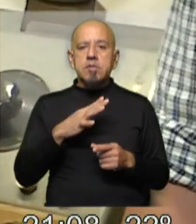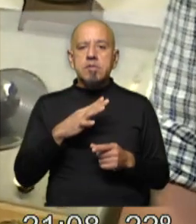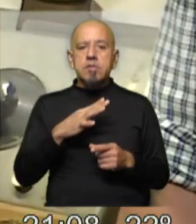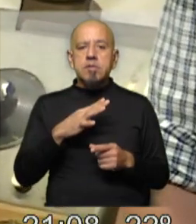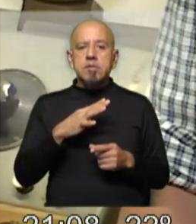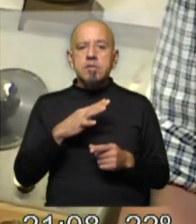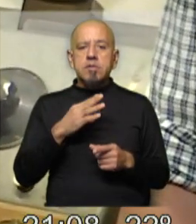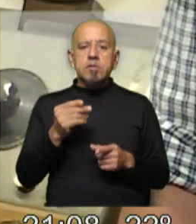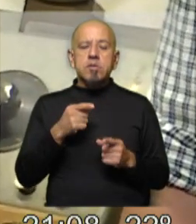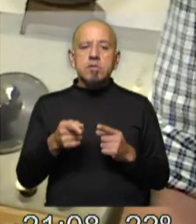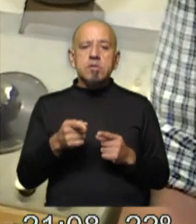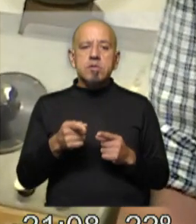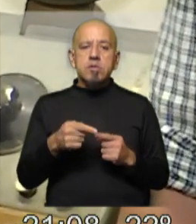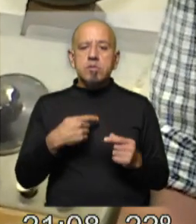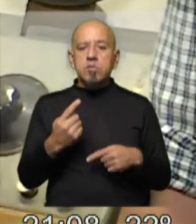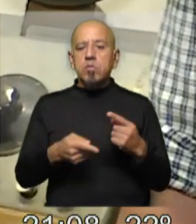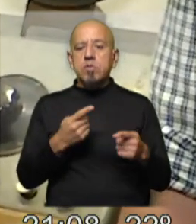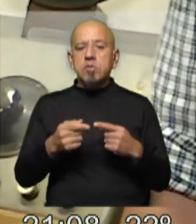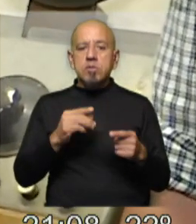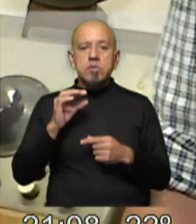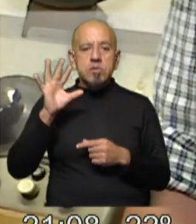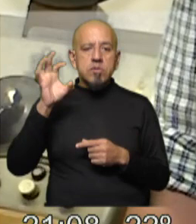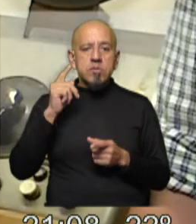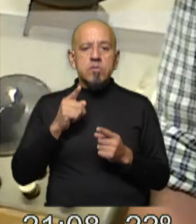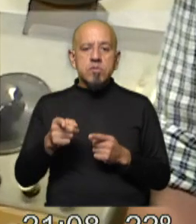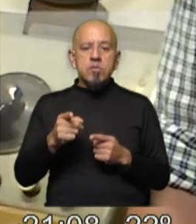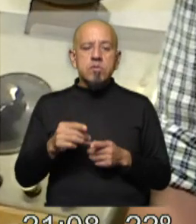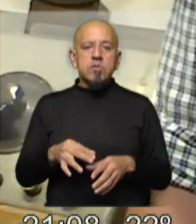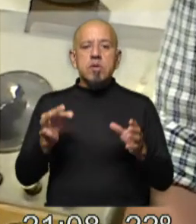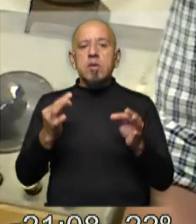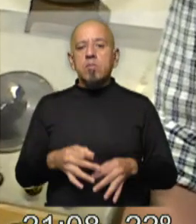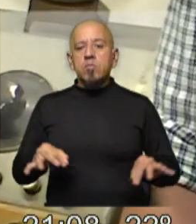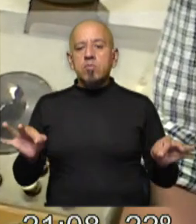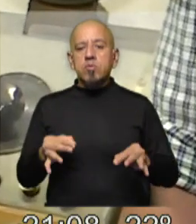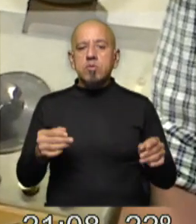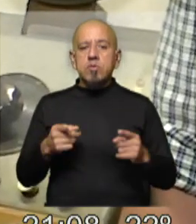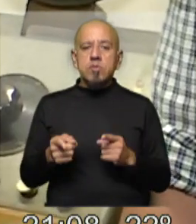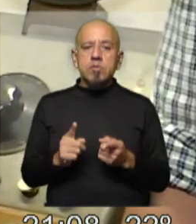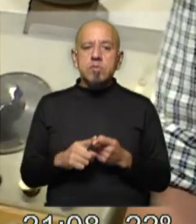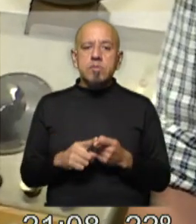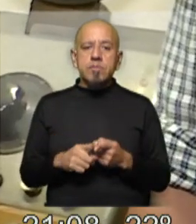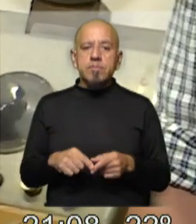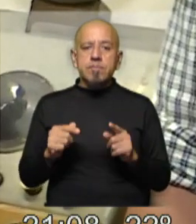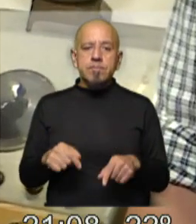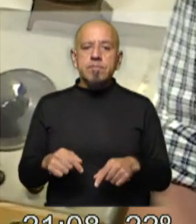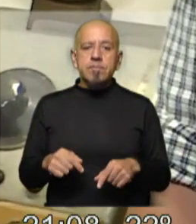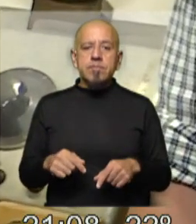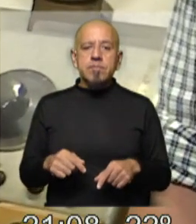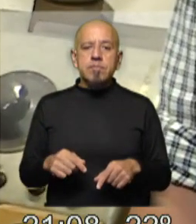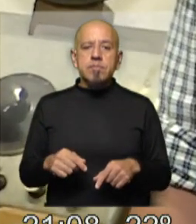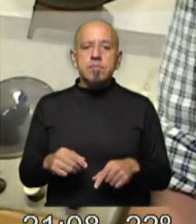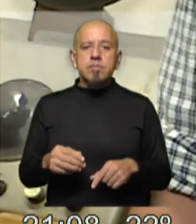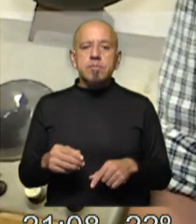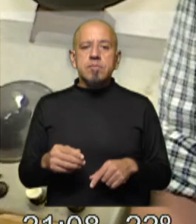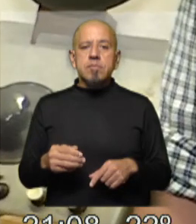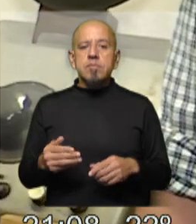las generaciones, de hecho, siguen escuchando las viejas canciones que se escuchaban y que hoy seguramente van a compartir y